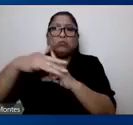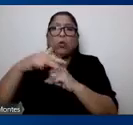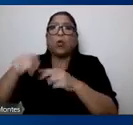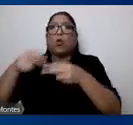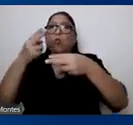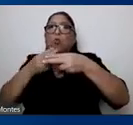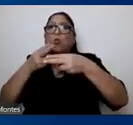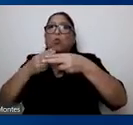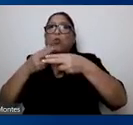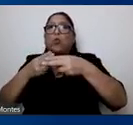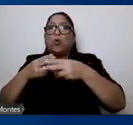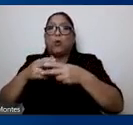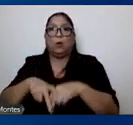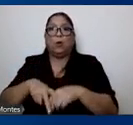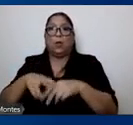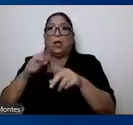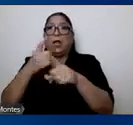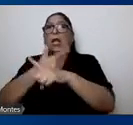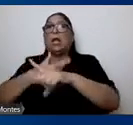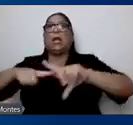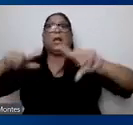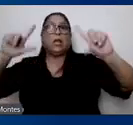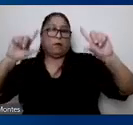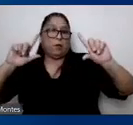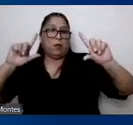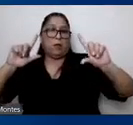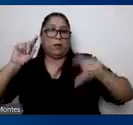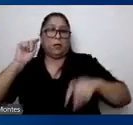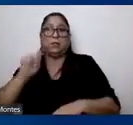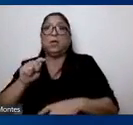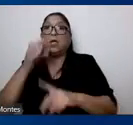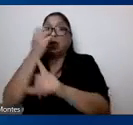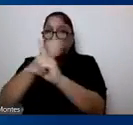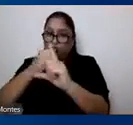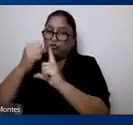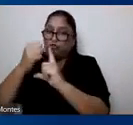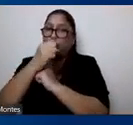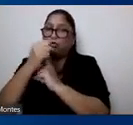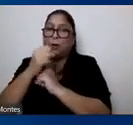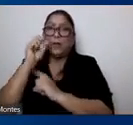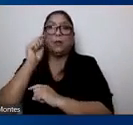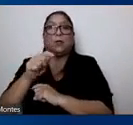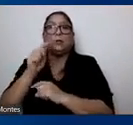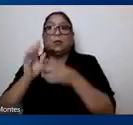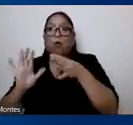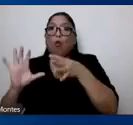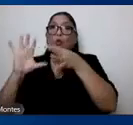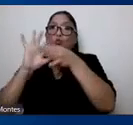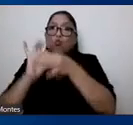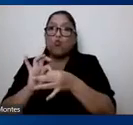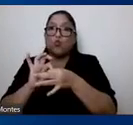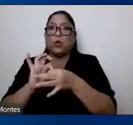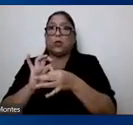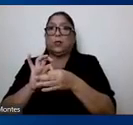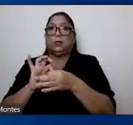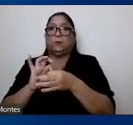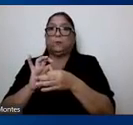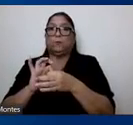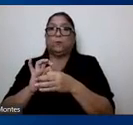denominadas zonas liberadas, zonas que socialmente están vinculados a